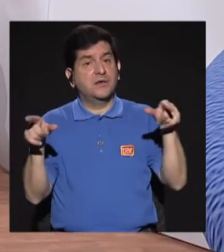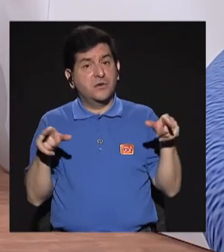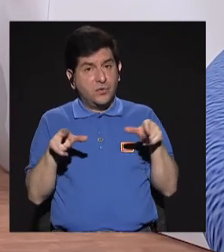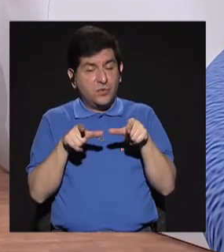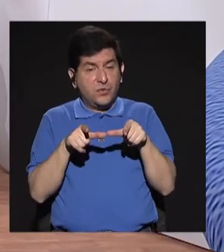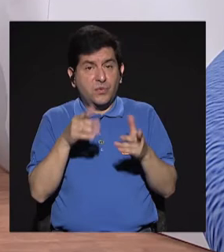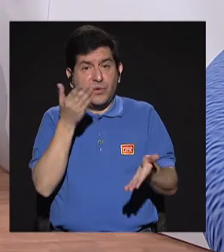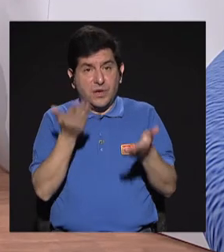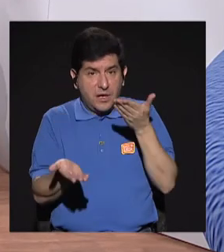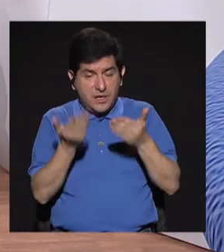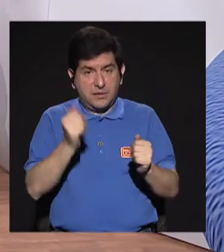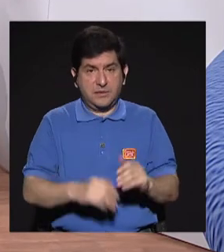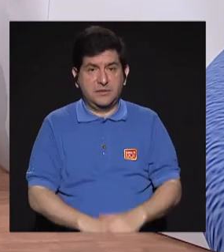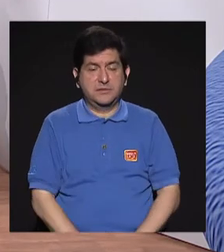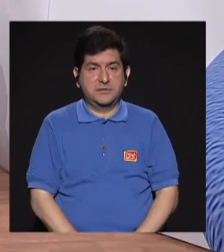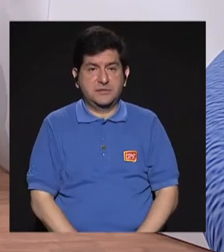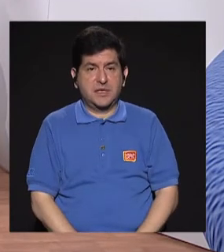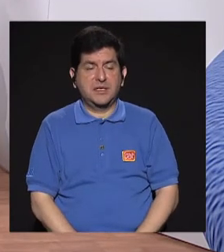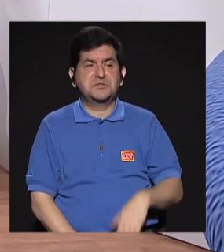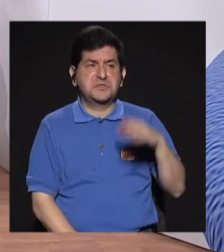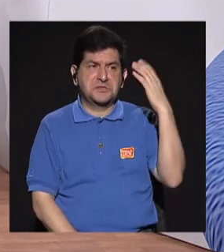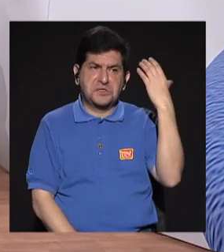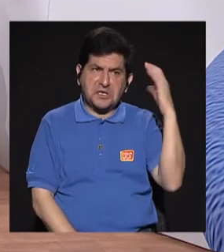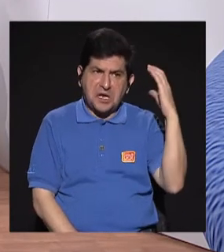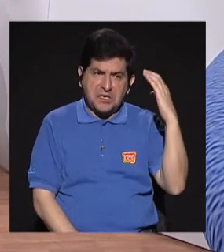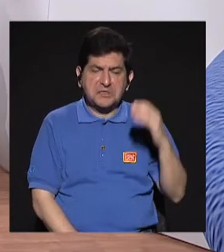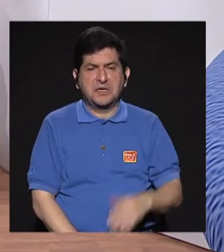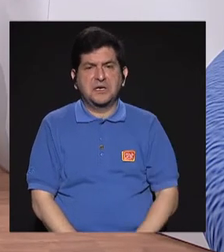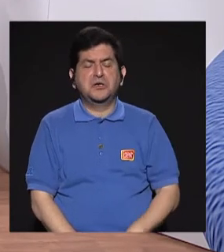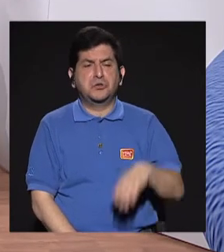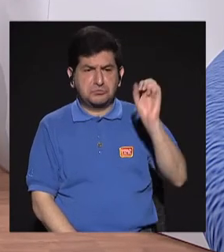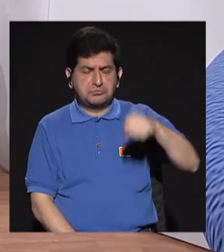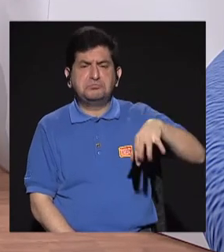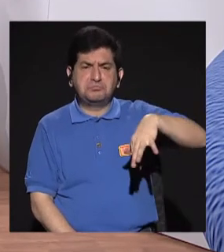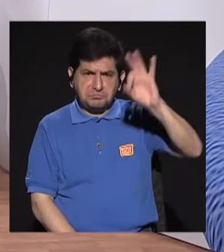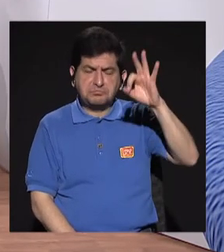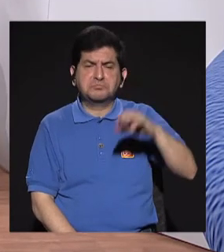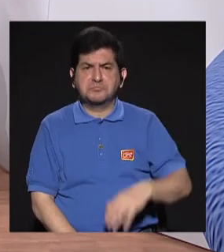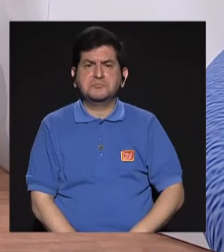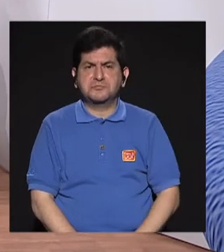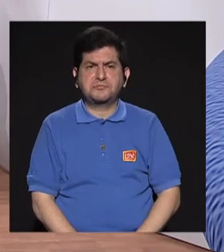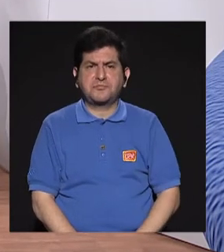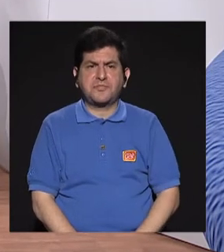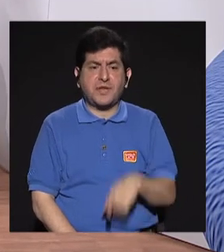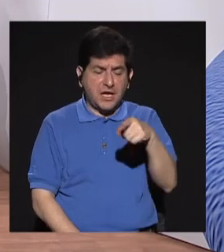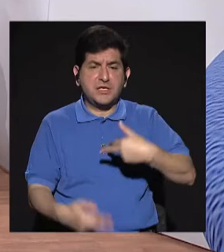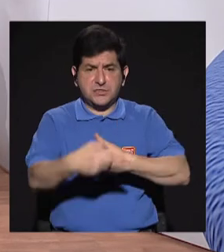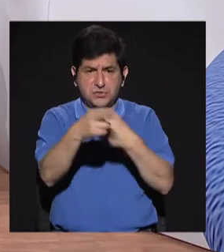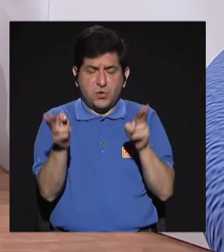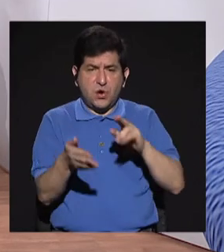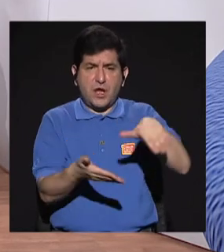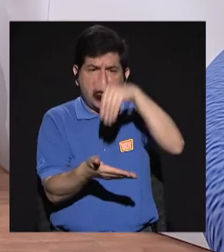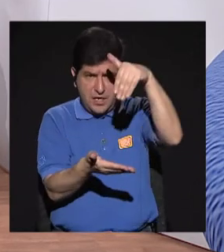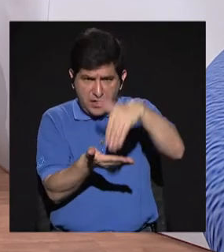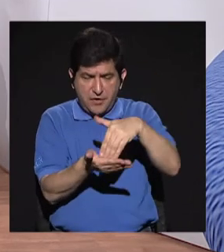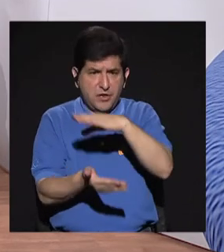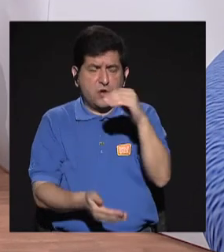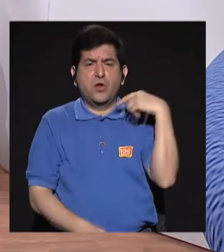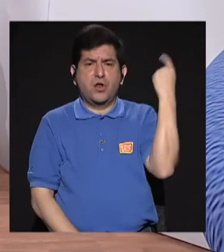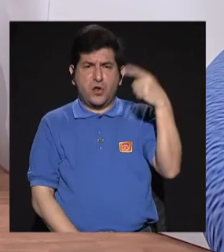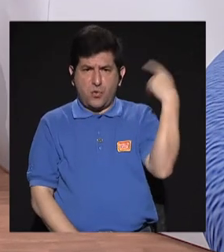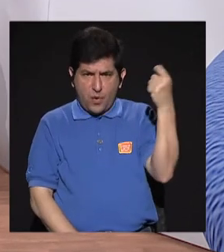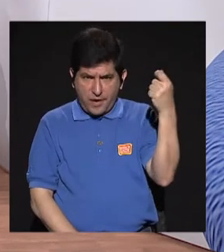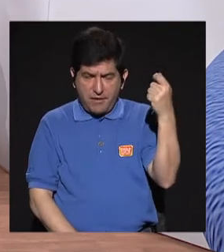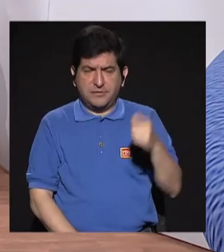zonas por ejemplo en partes de cartago se puede encontrar que es la región central y también en la parte de